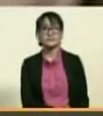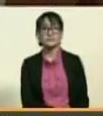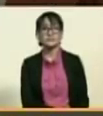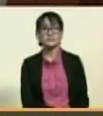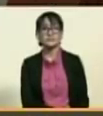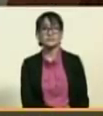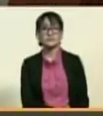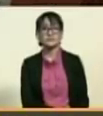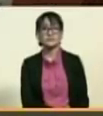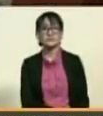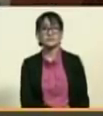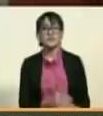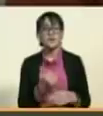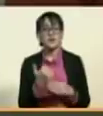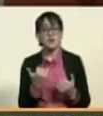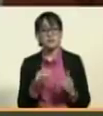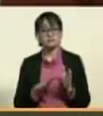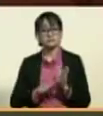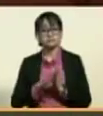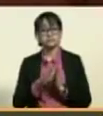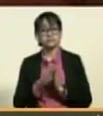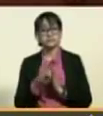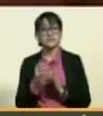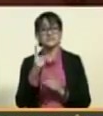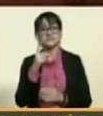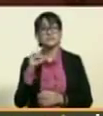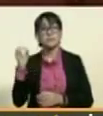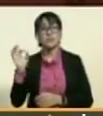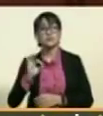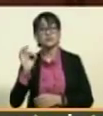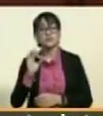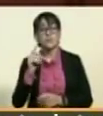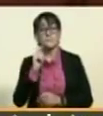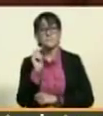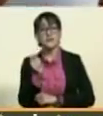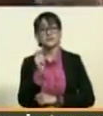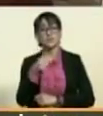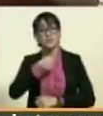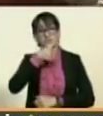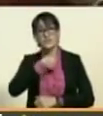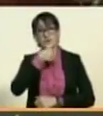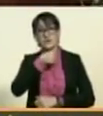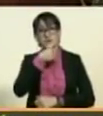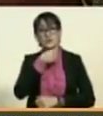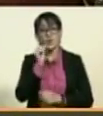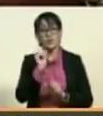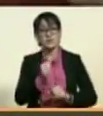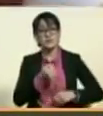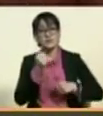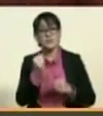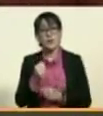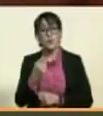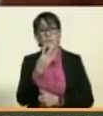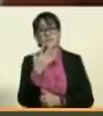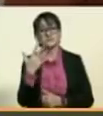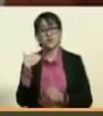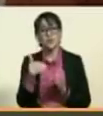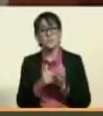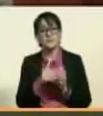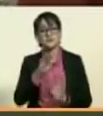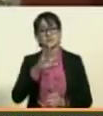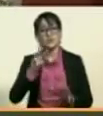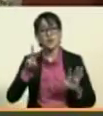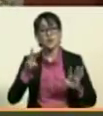hemos avanzado en la meta de 100% pensionado. Y en Delta Macuro hemos llegado a